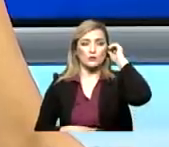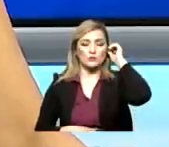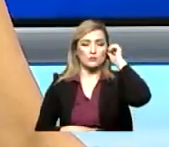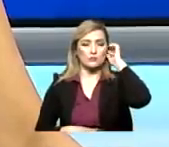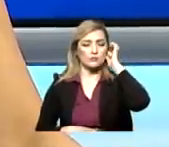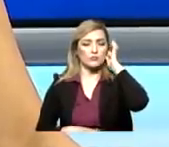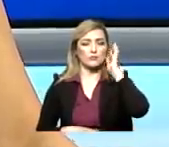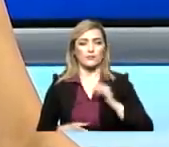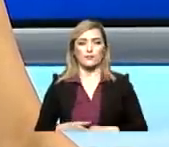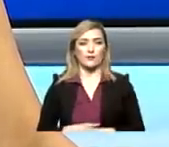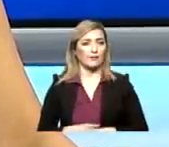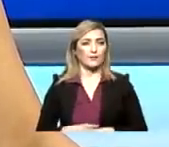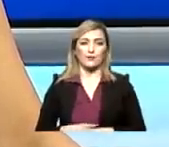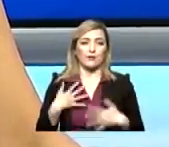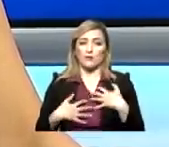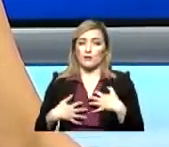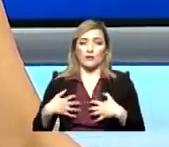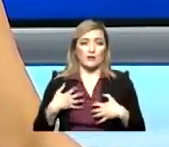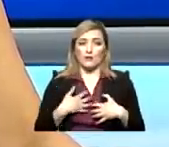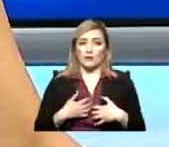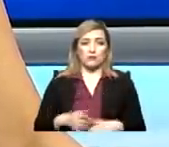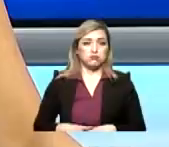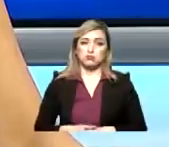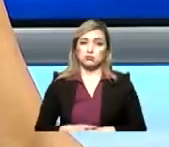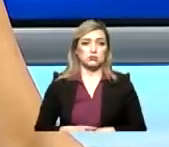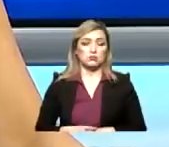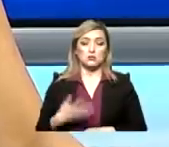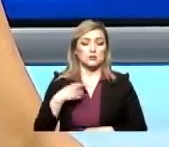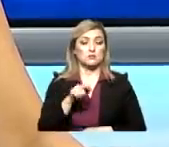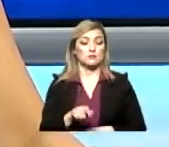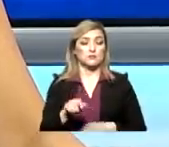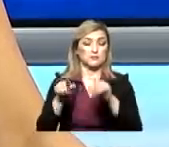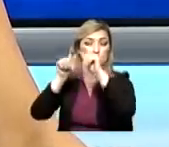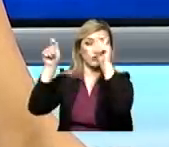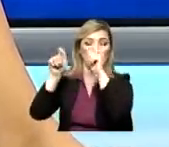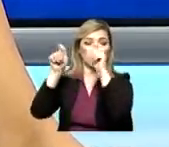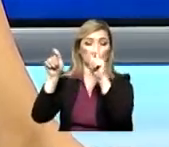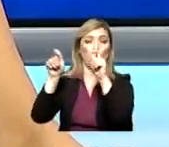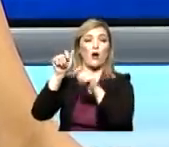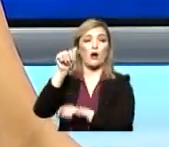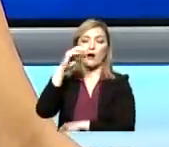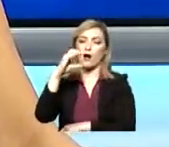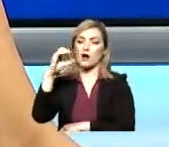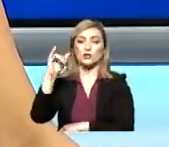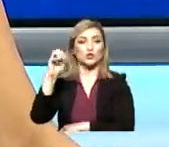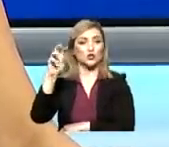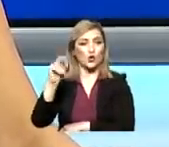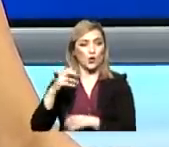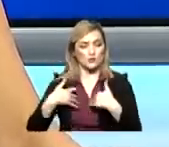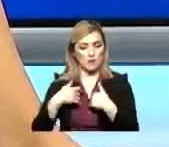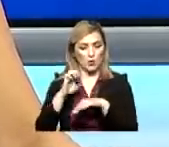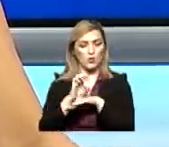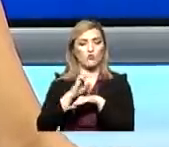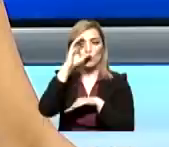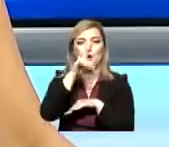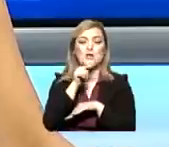Un hecho sin nombre y que indigna. Les recordamos que Acción Animal Ecuador está buscando un hogar para esta